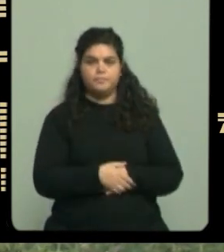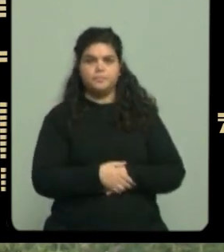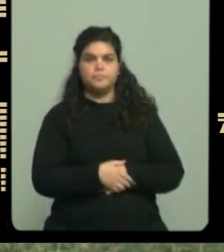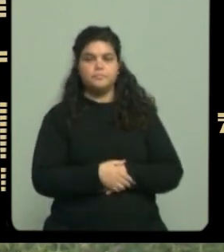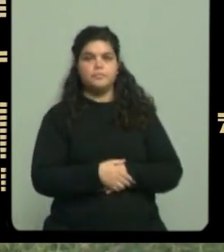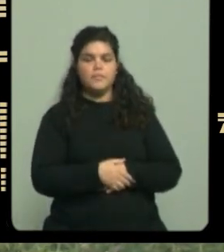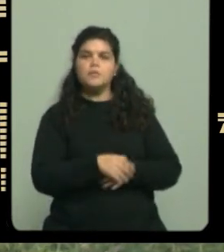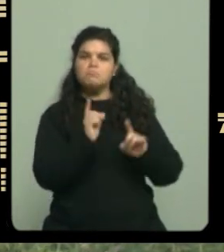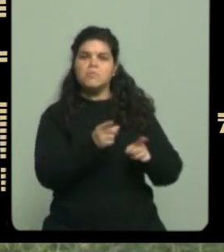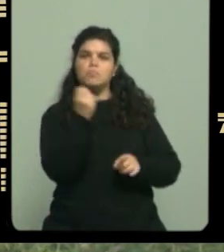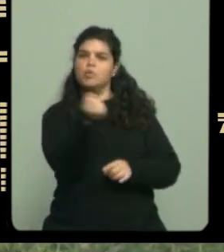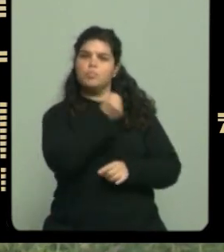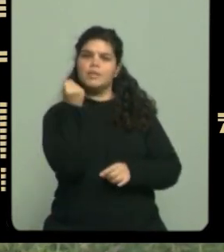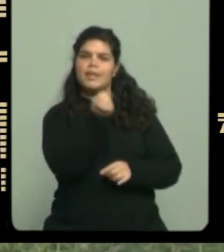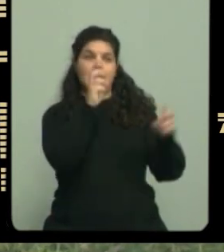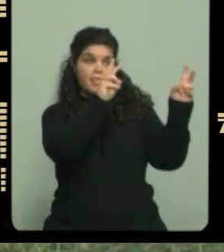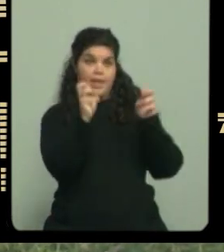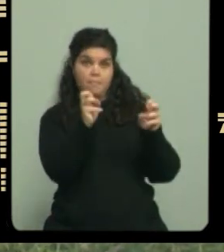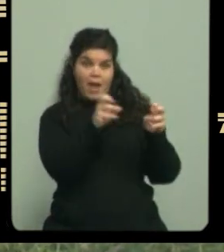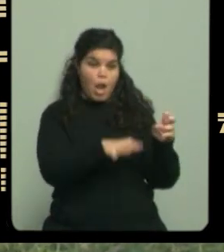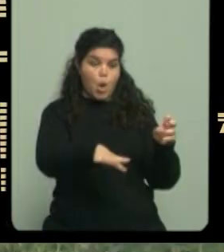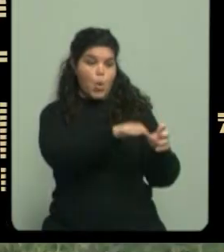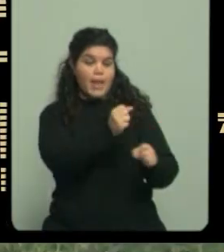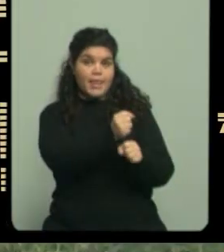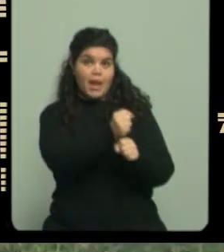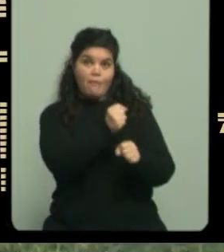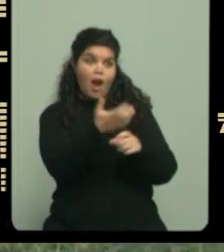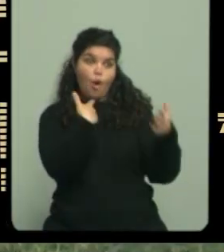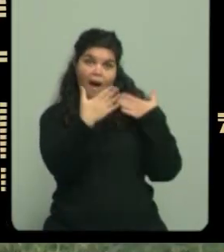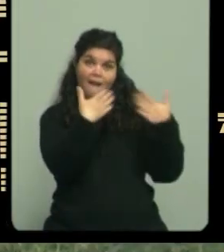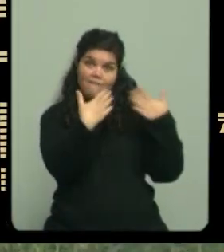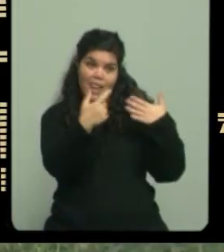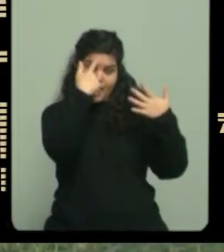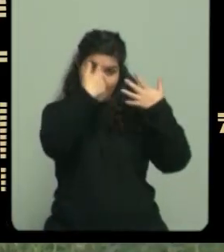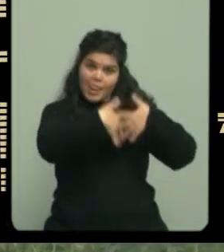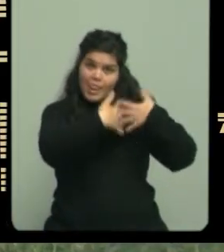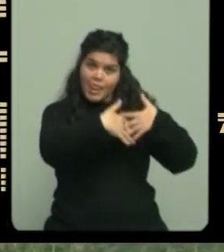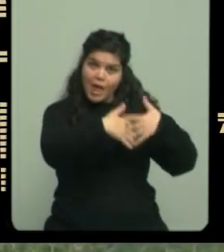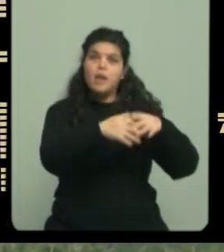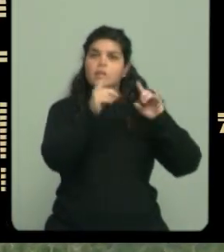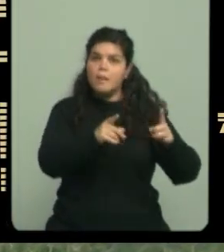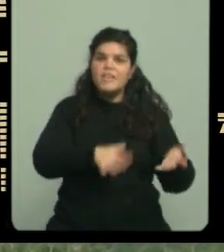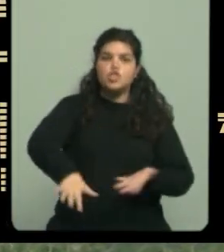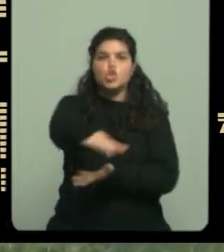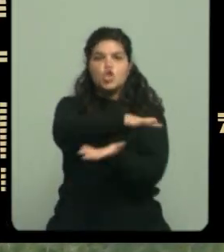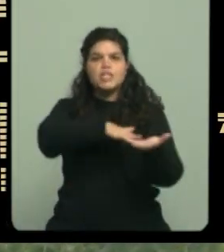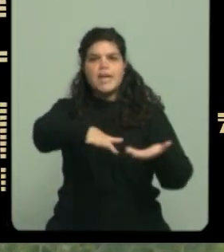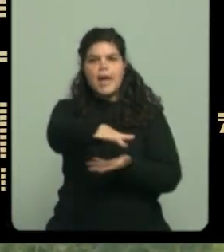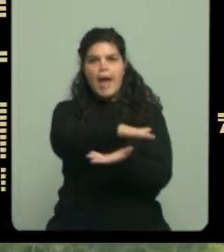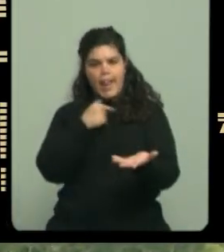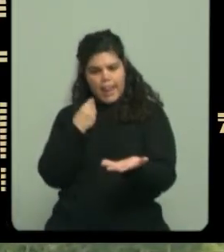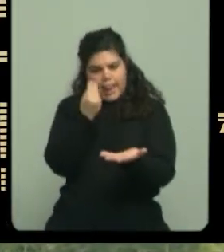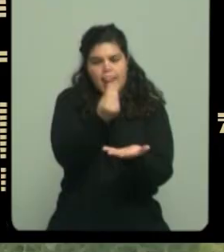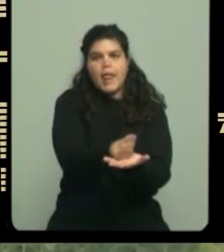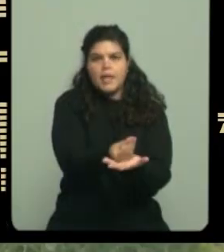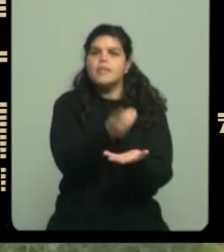claro que también hay que no solamente instalar el tema en el ámbito en el que trabajamos, sino también incluso, digo, en el ámbito social en el que intervenimos,